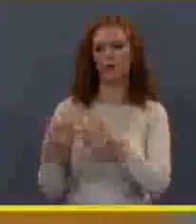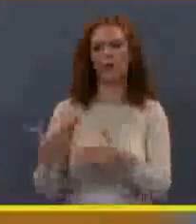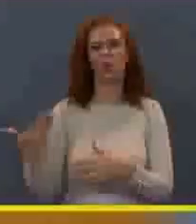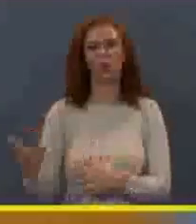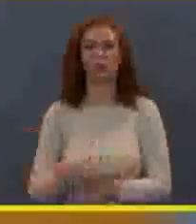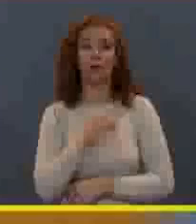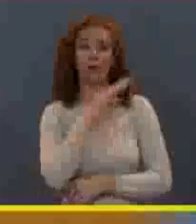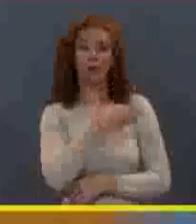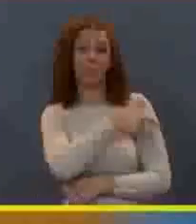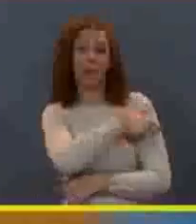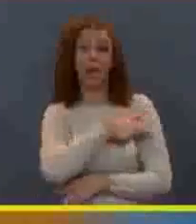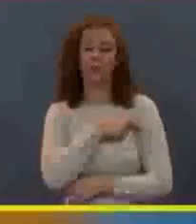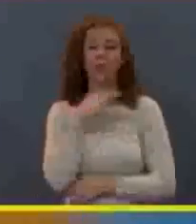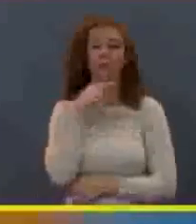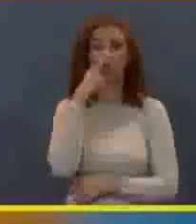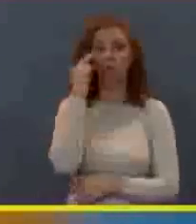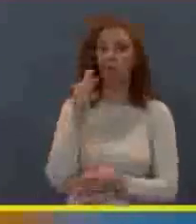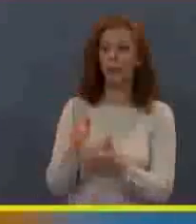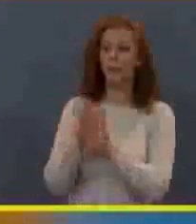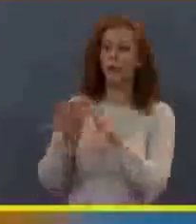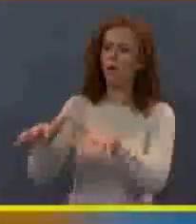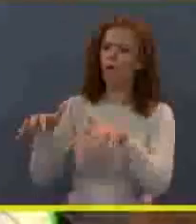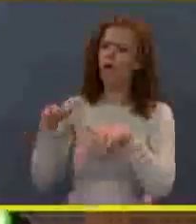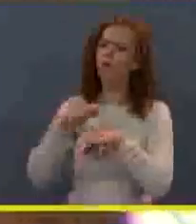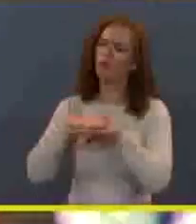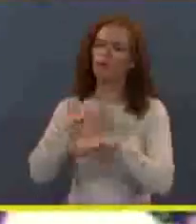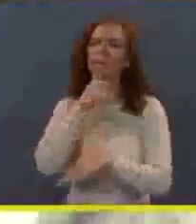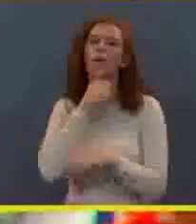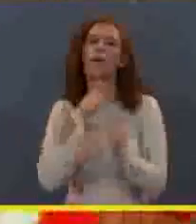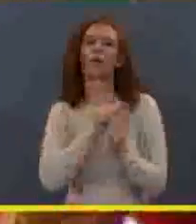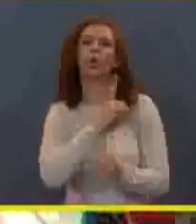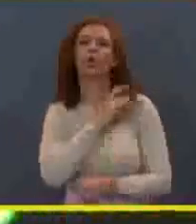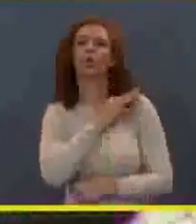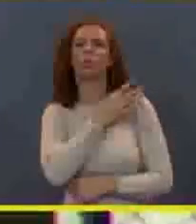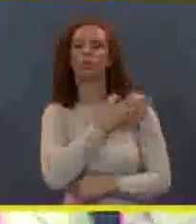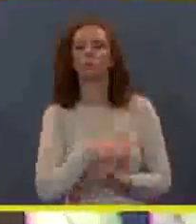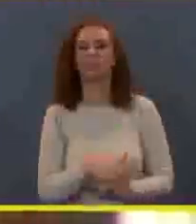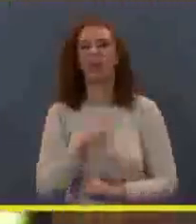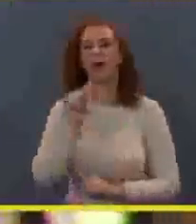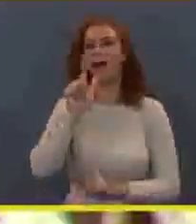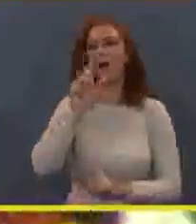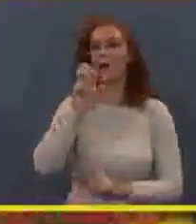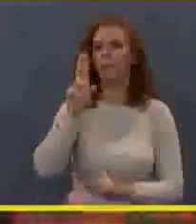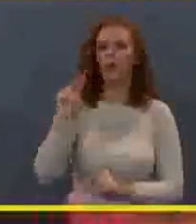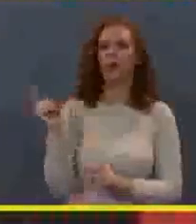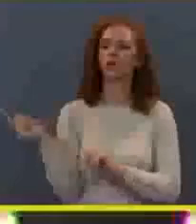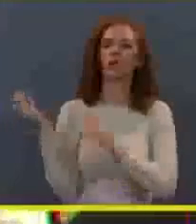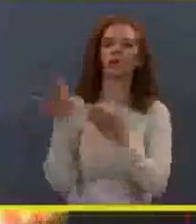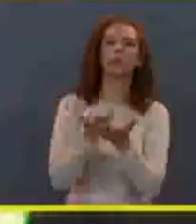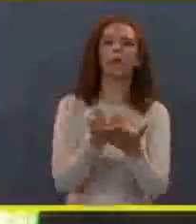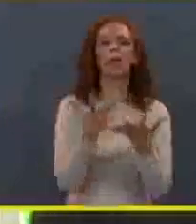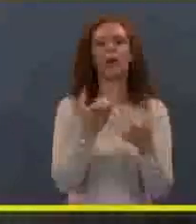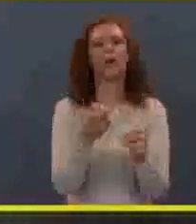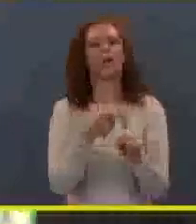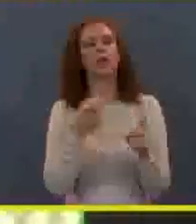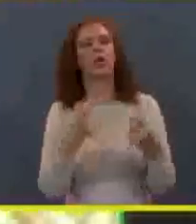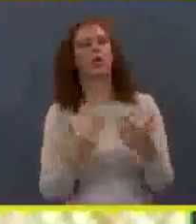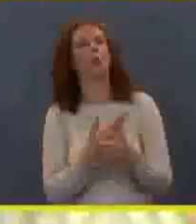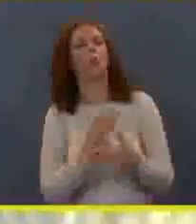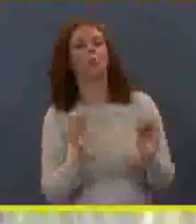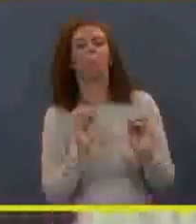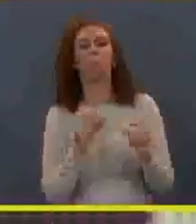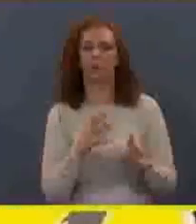El mismo capitán rojinegro les pidió a la afición paciencia con el timonel. Albert no se trajo porque se quiso traer de la nada. Hubo